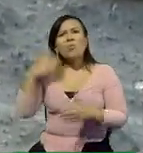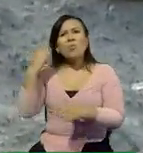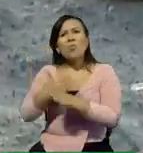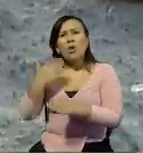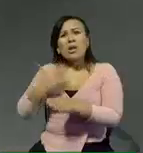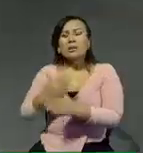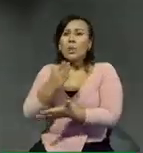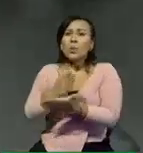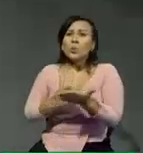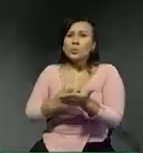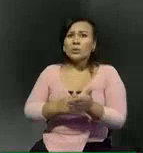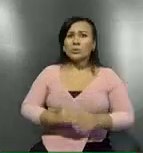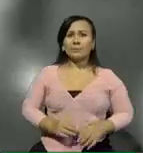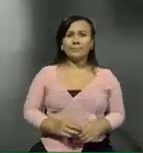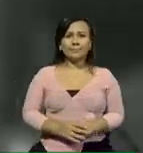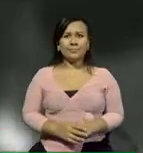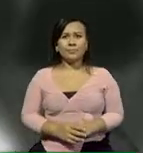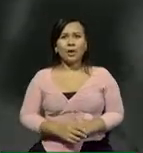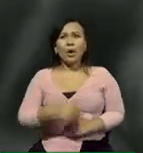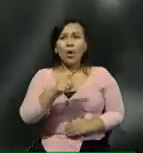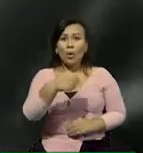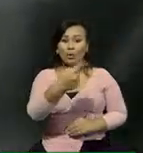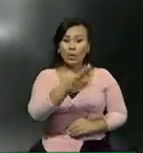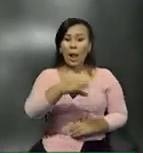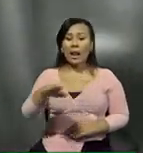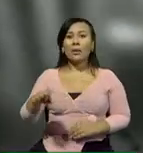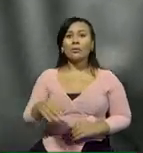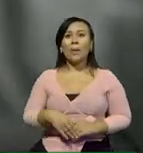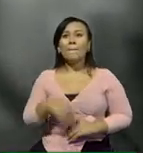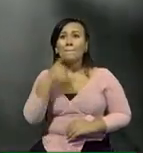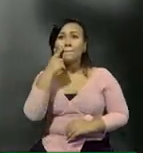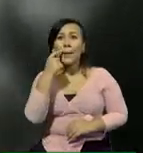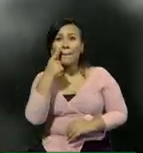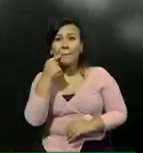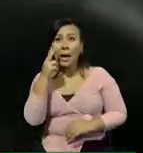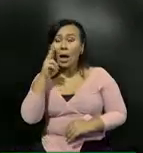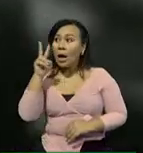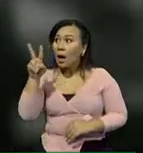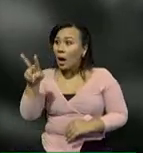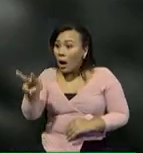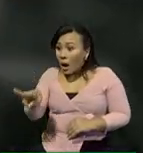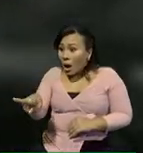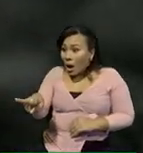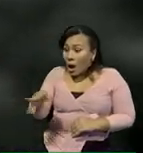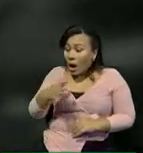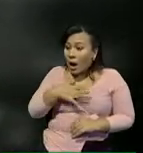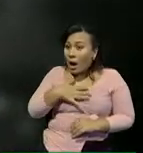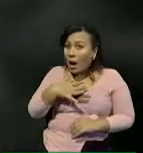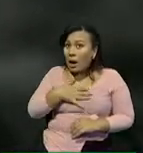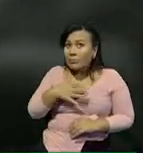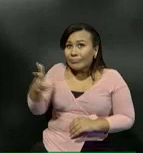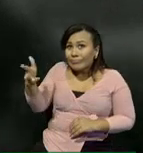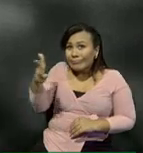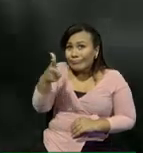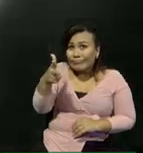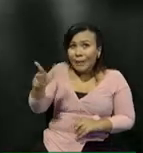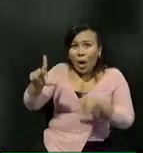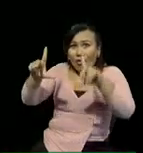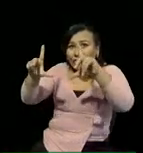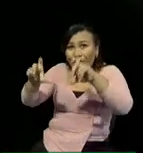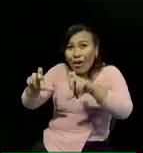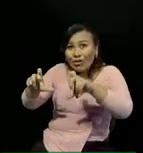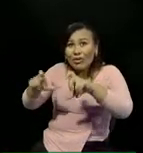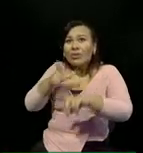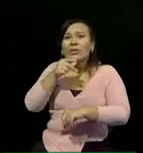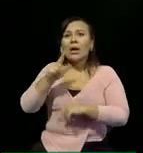en presencia de más niños. En el interior estaban algunos papitos que presenciaron el hecho, incluso grabaron y fotografiaron